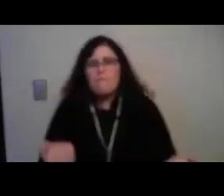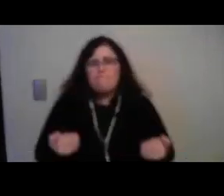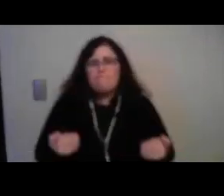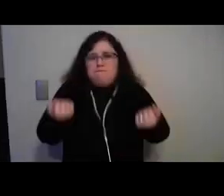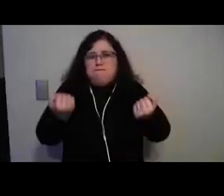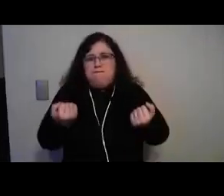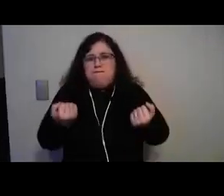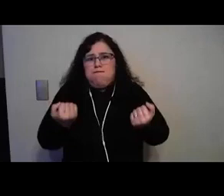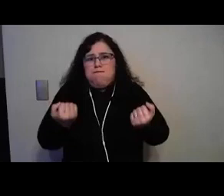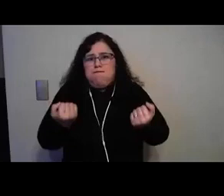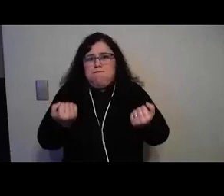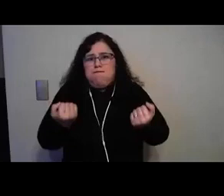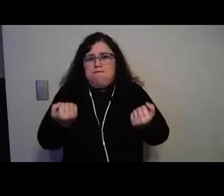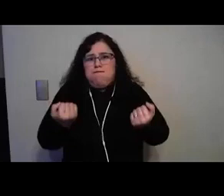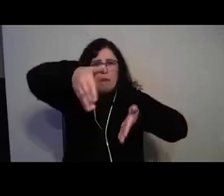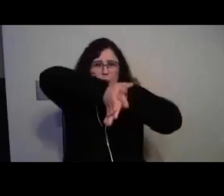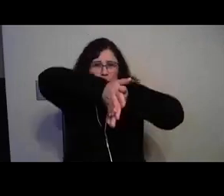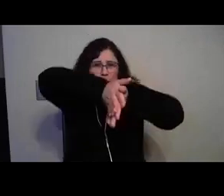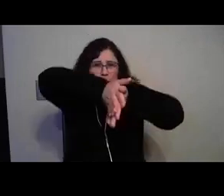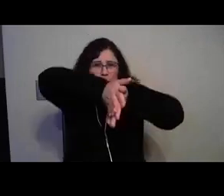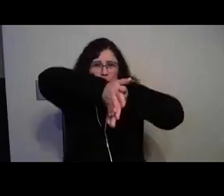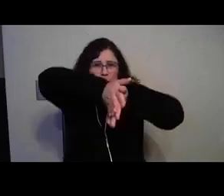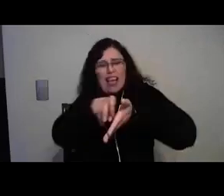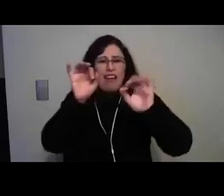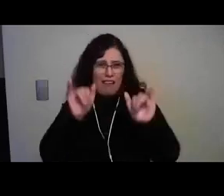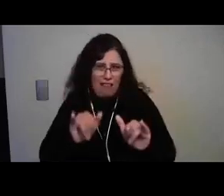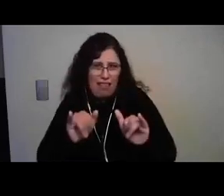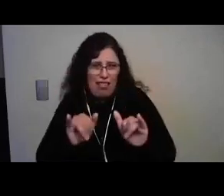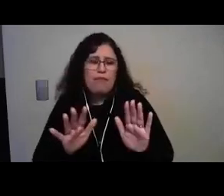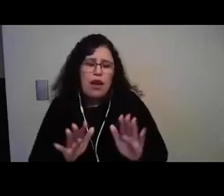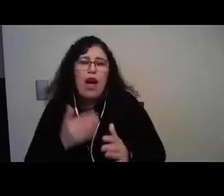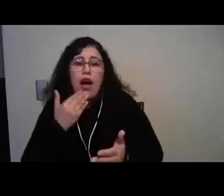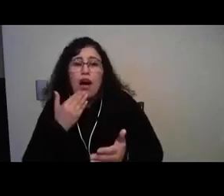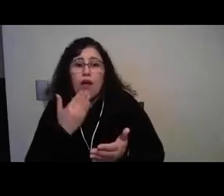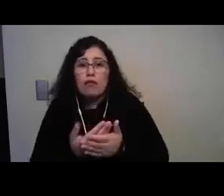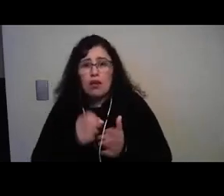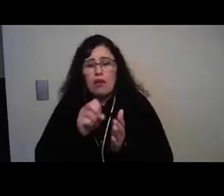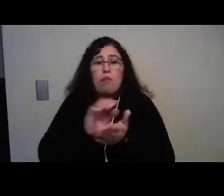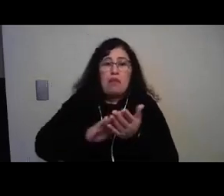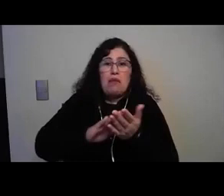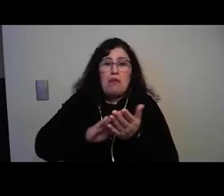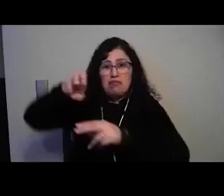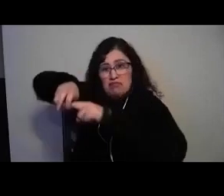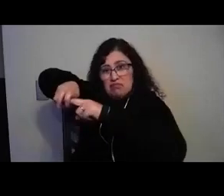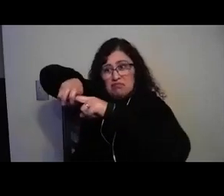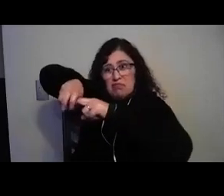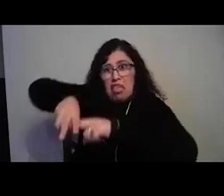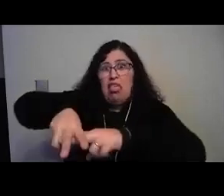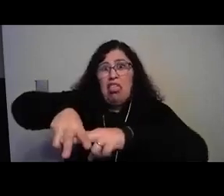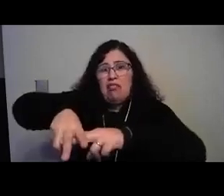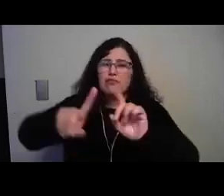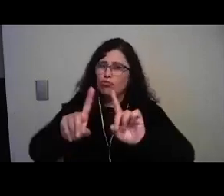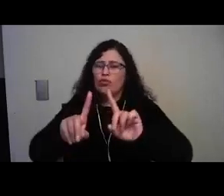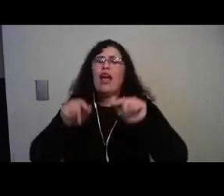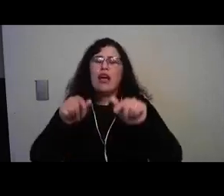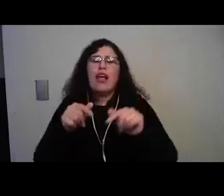esa manera el paciente se posiciona, ¿ya? Y para evitar que se desplace hacia adelante, por ejemplo, ya, usted le pide que apoye